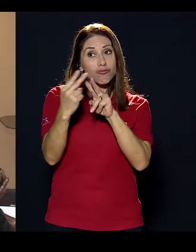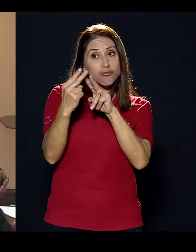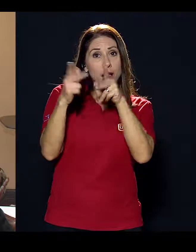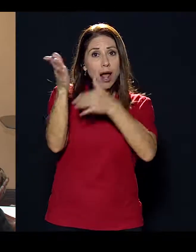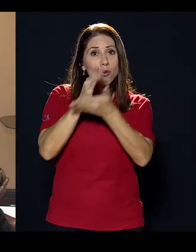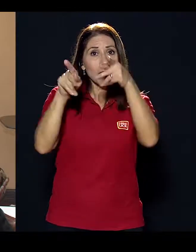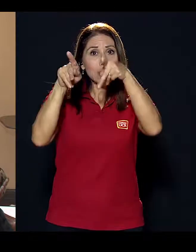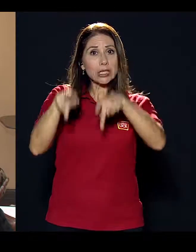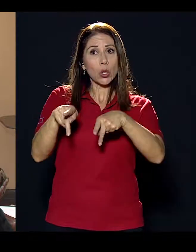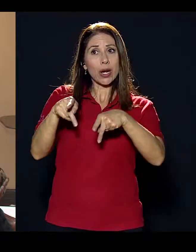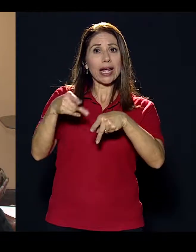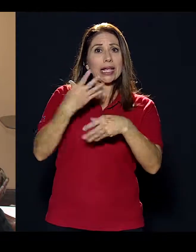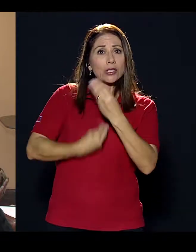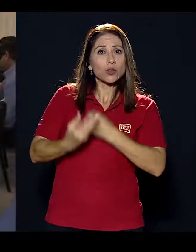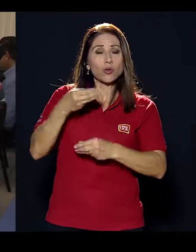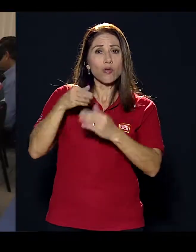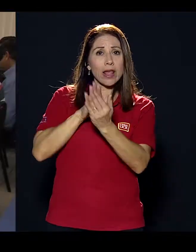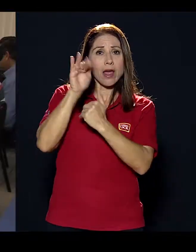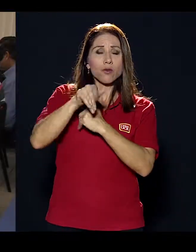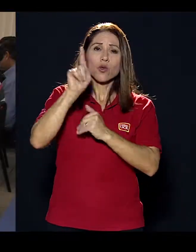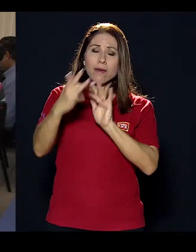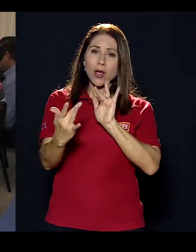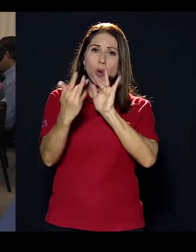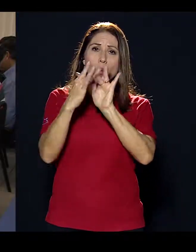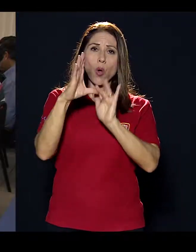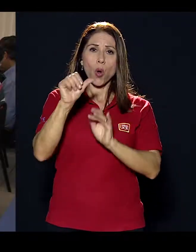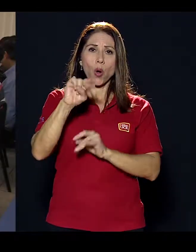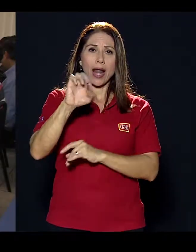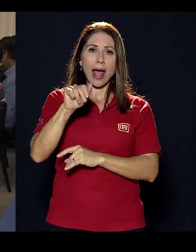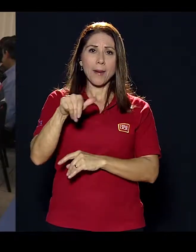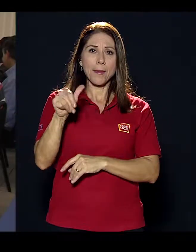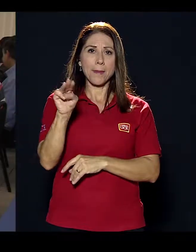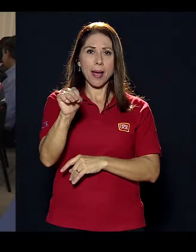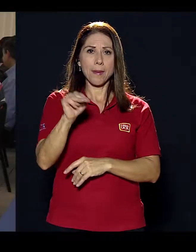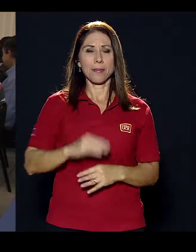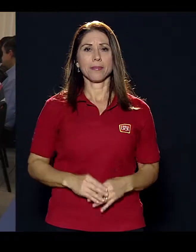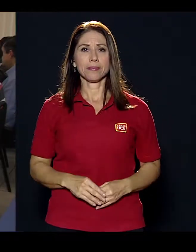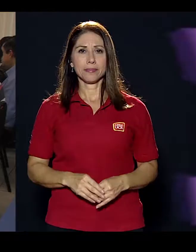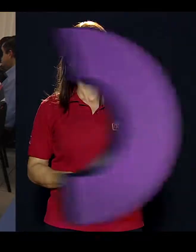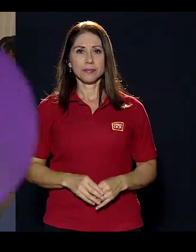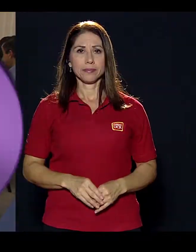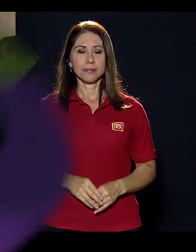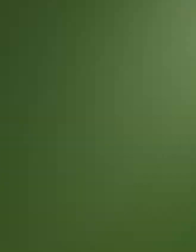de alguien que sufre de abuso, no dude en contactar al CONAPAM.